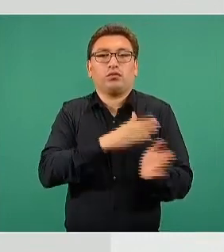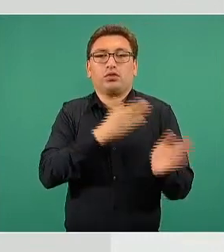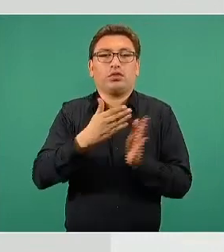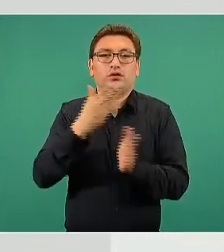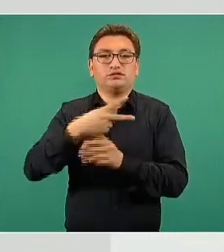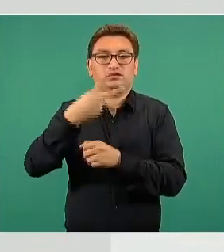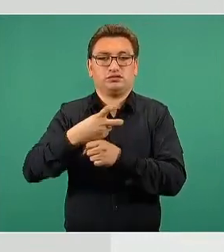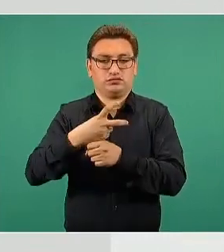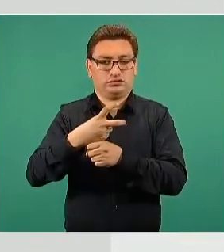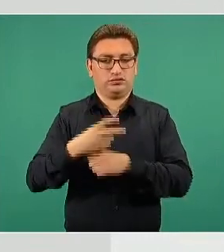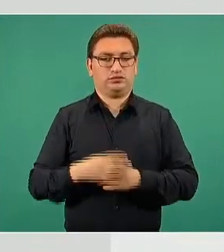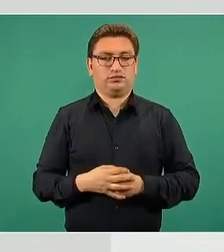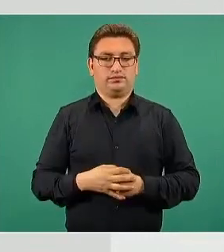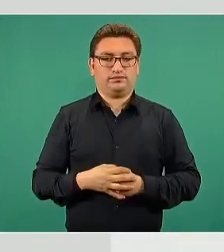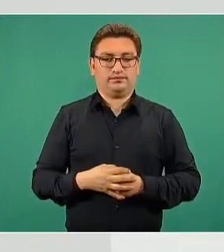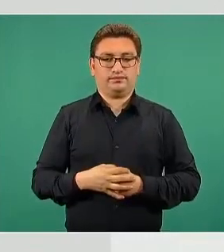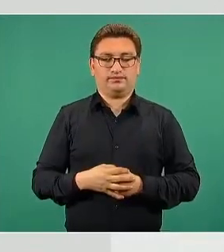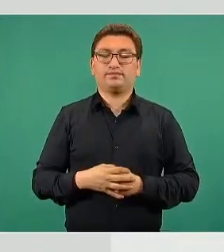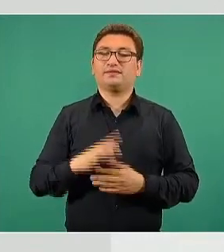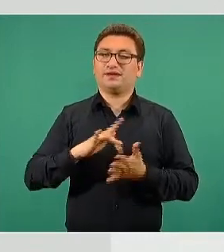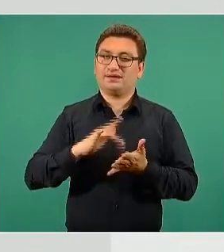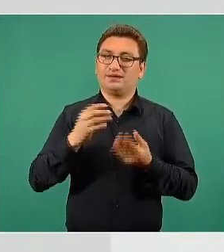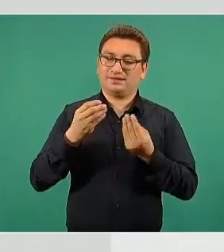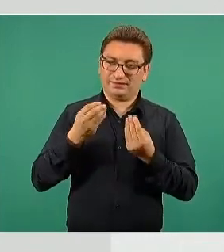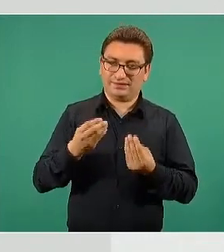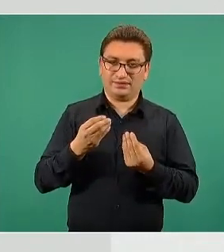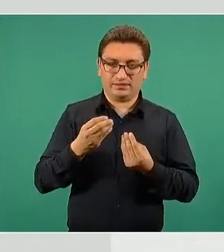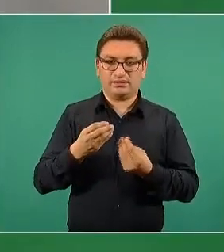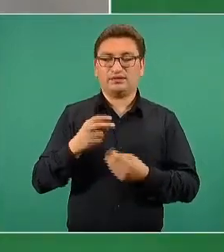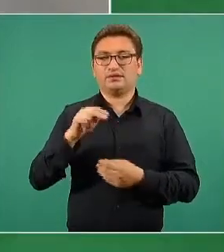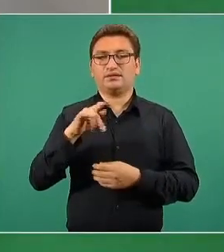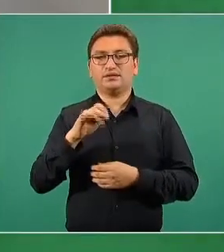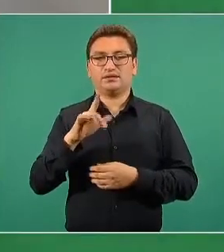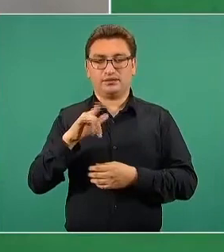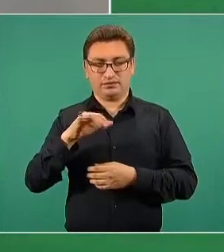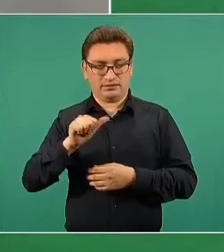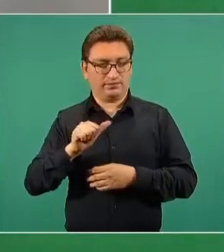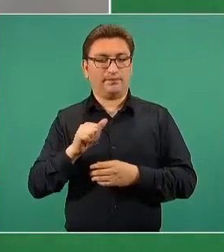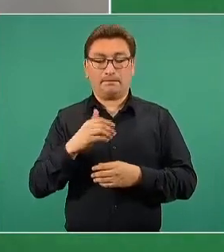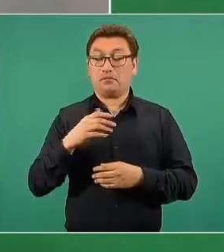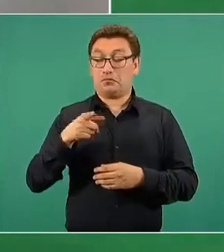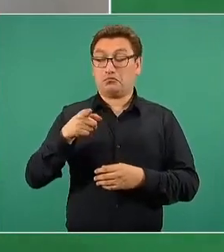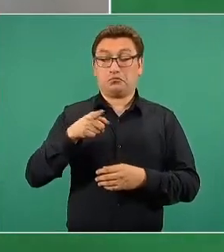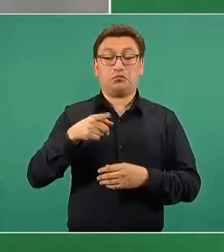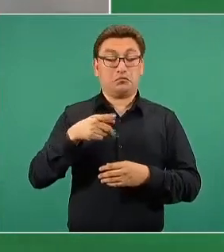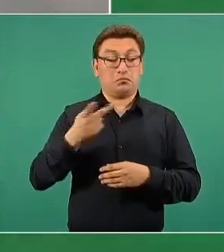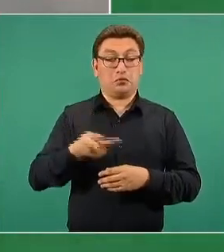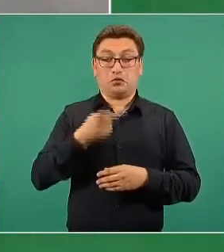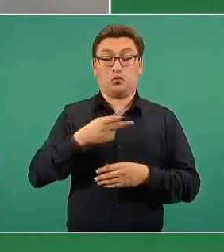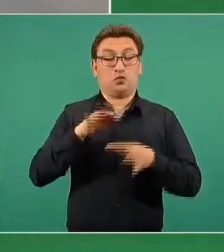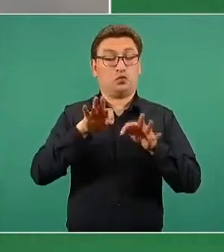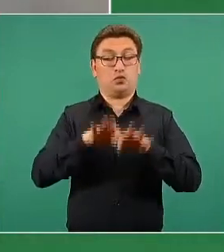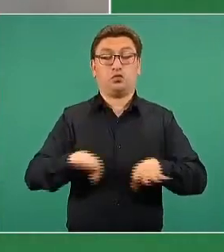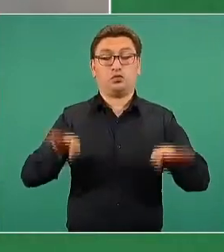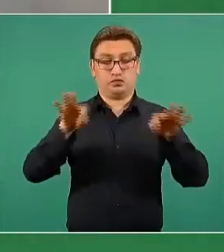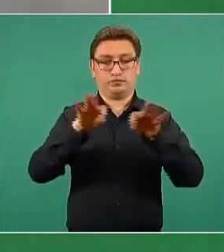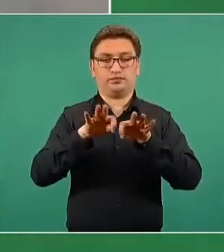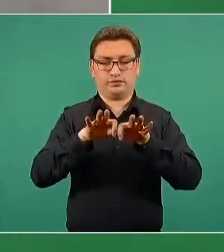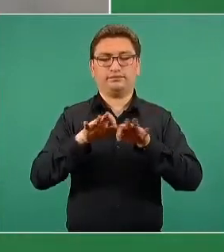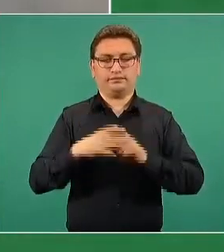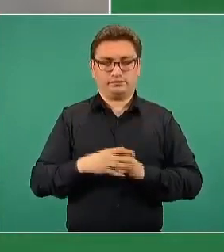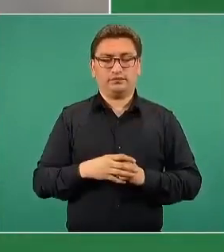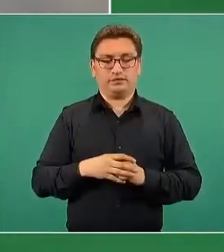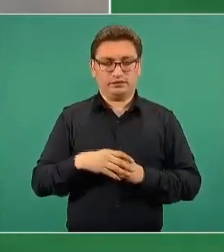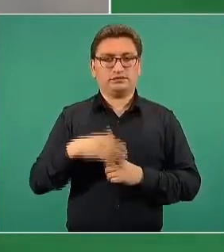segunda dosis. Muchísimas gracias, Natalia. Es muy importante la pregunta que nos haces. Sí se